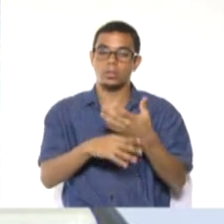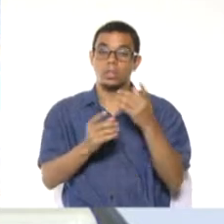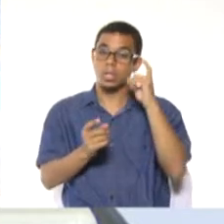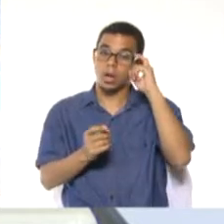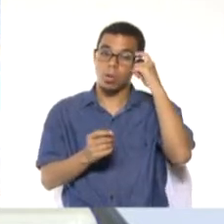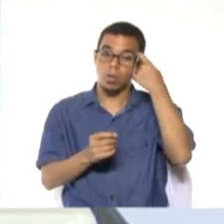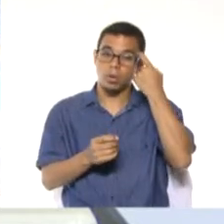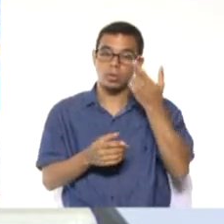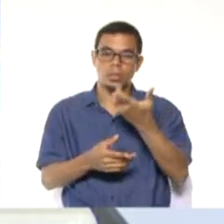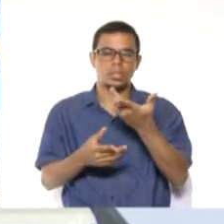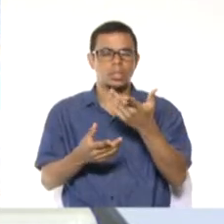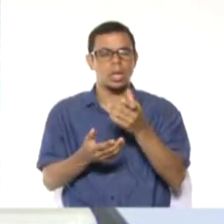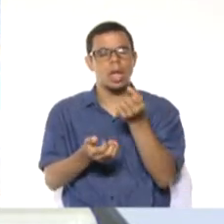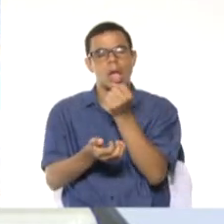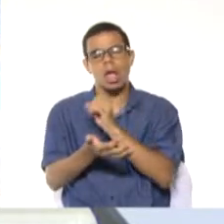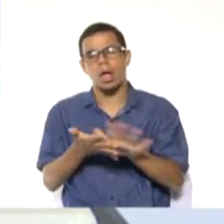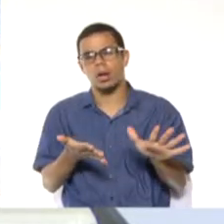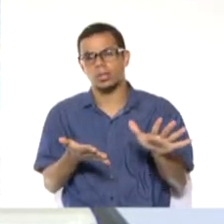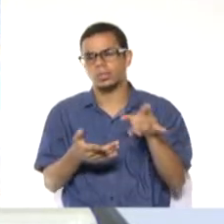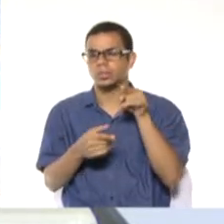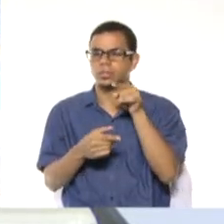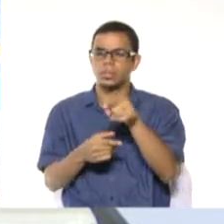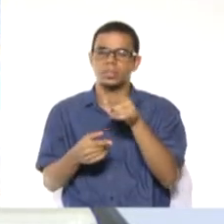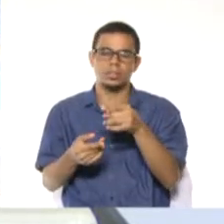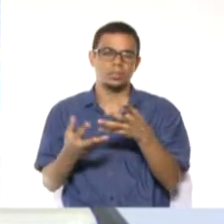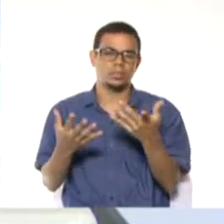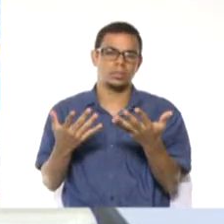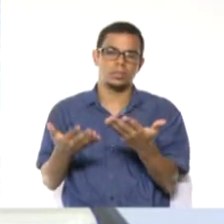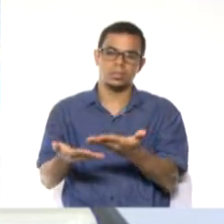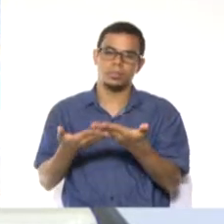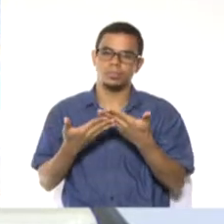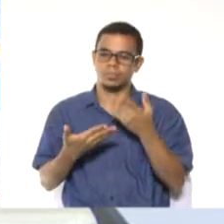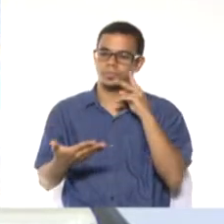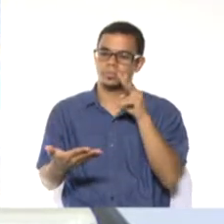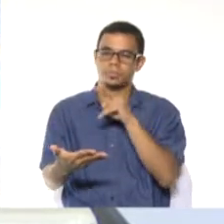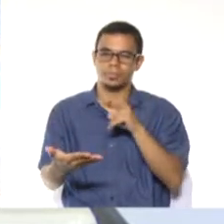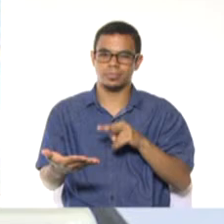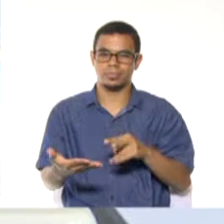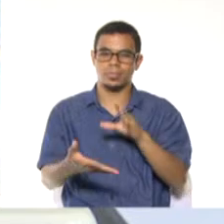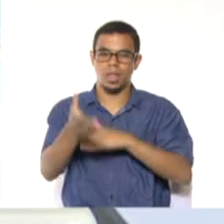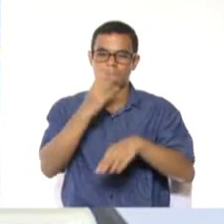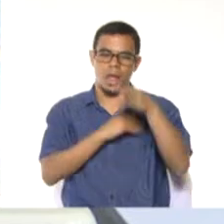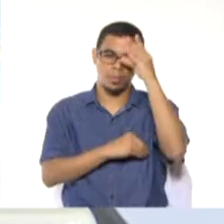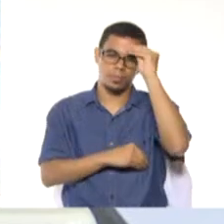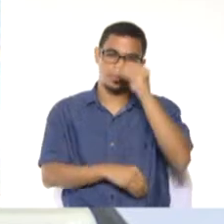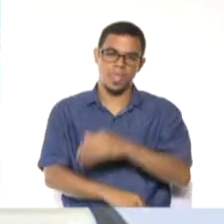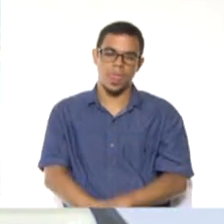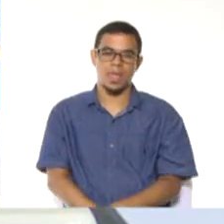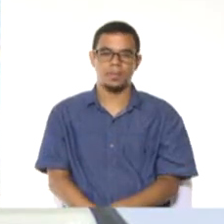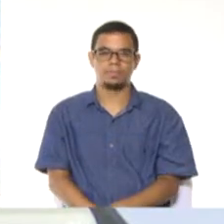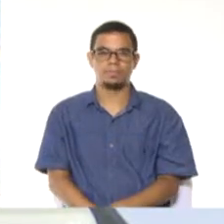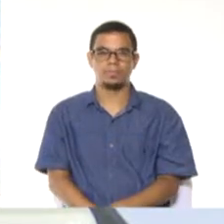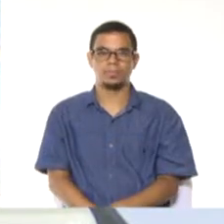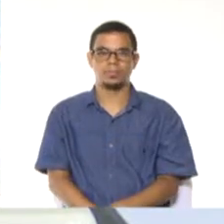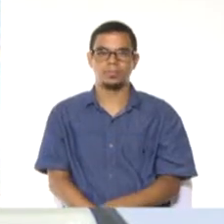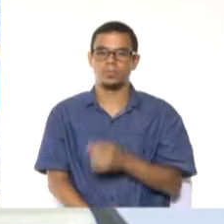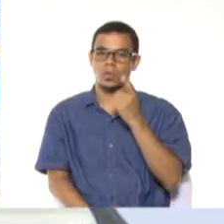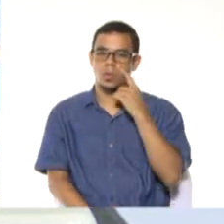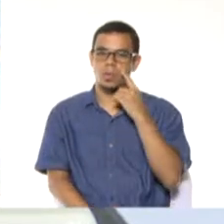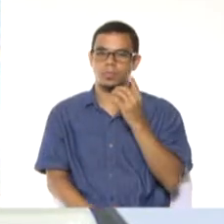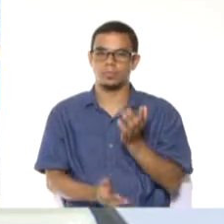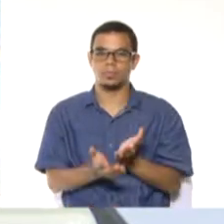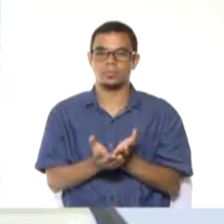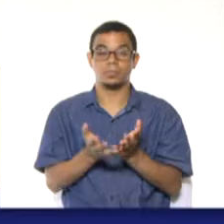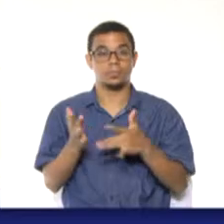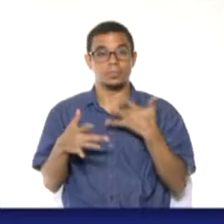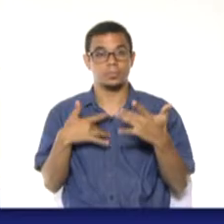un material gratuito y que todo es al alcance de sus manos. Vamos entonces, me acompañan a las